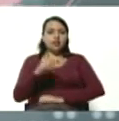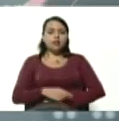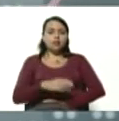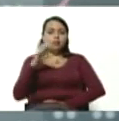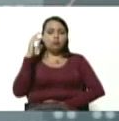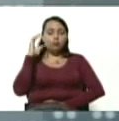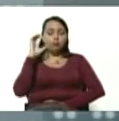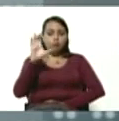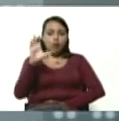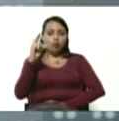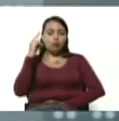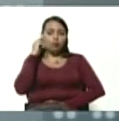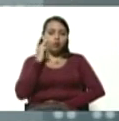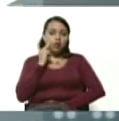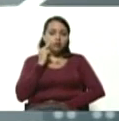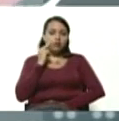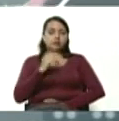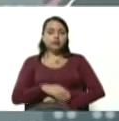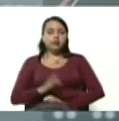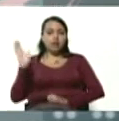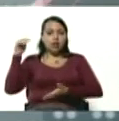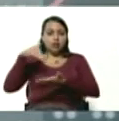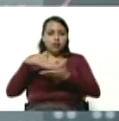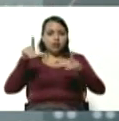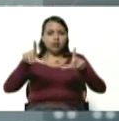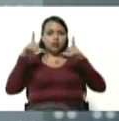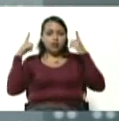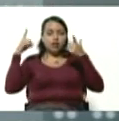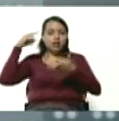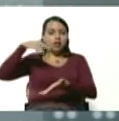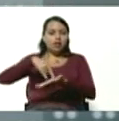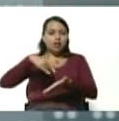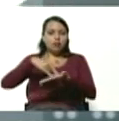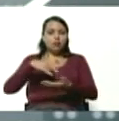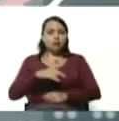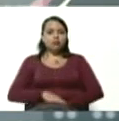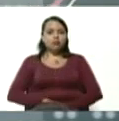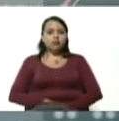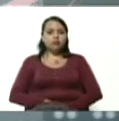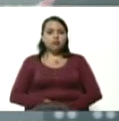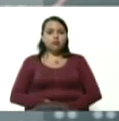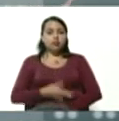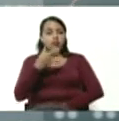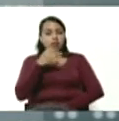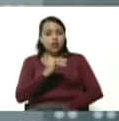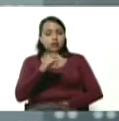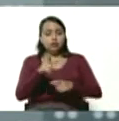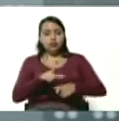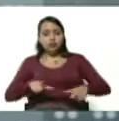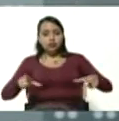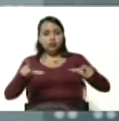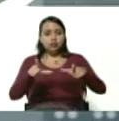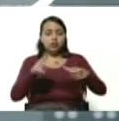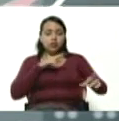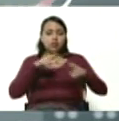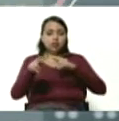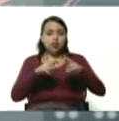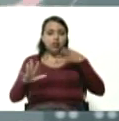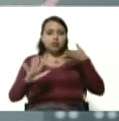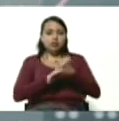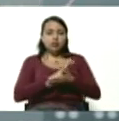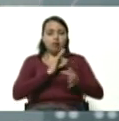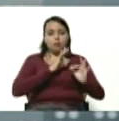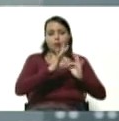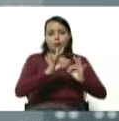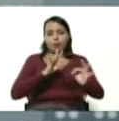Bolívar, el estado de Aragua, el estado de La Guayra, el estado de Carabobo. Y son casos, todos ellos, o relacionados con el